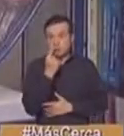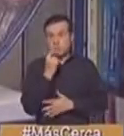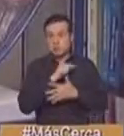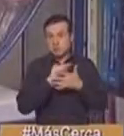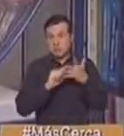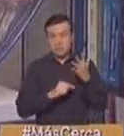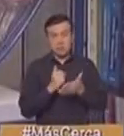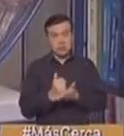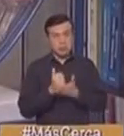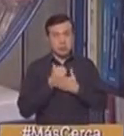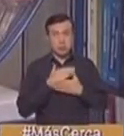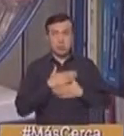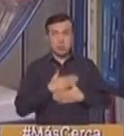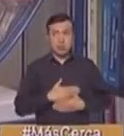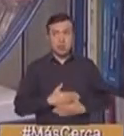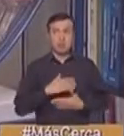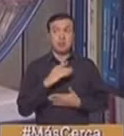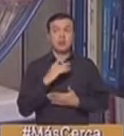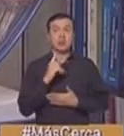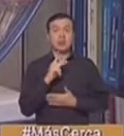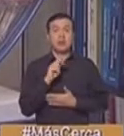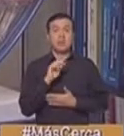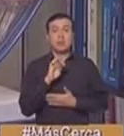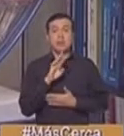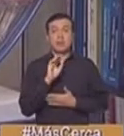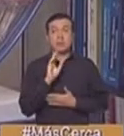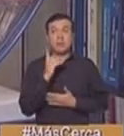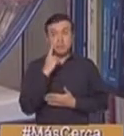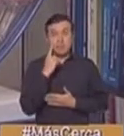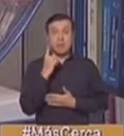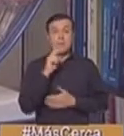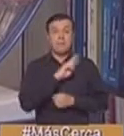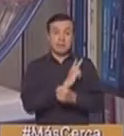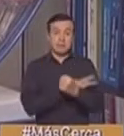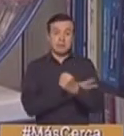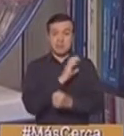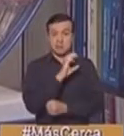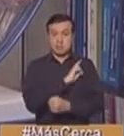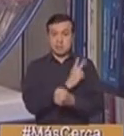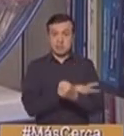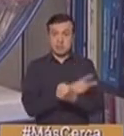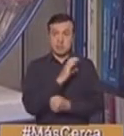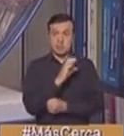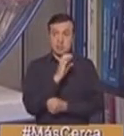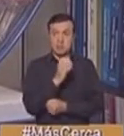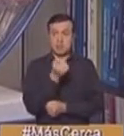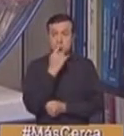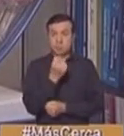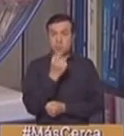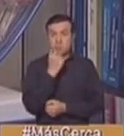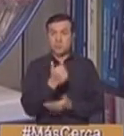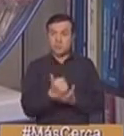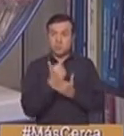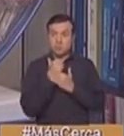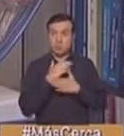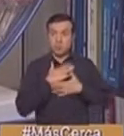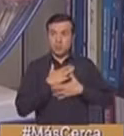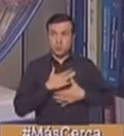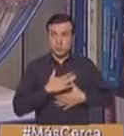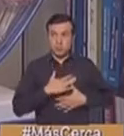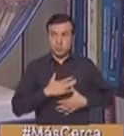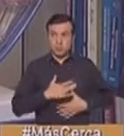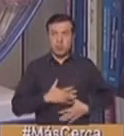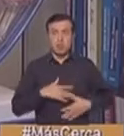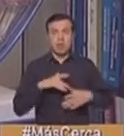buena opción. El cranberry. Y también actualmente también tenemos vitamina C, ¿no es cierto? Dar tabletas a tomar. Y esto va a disminuir